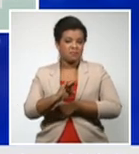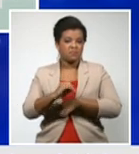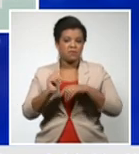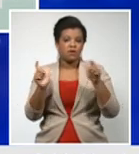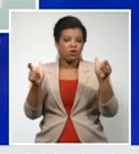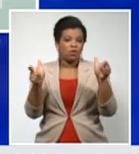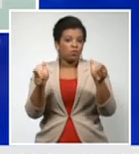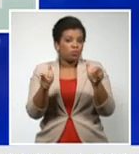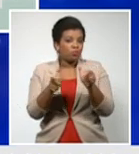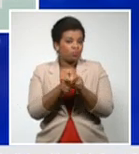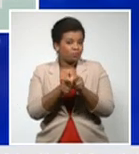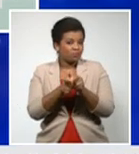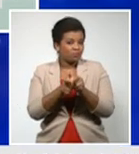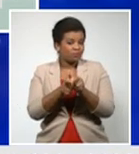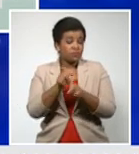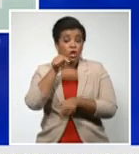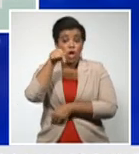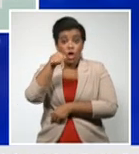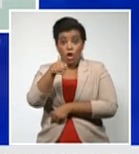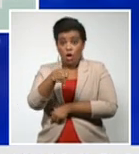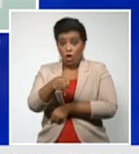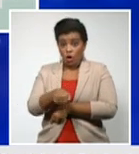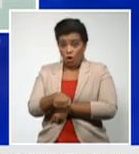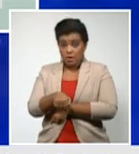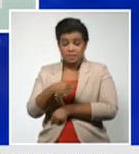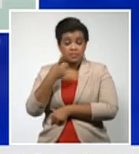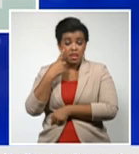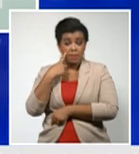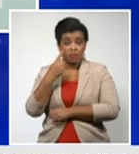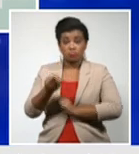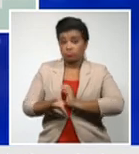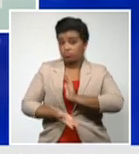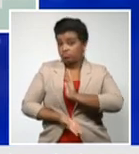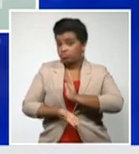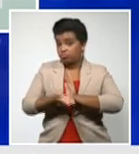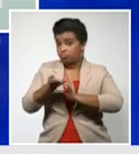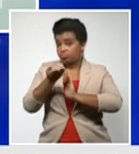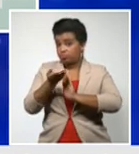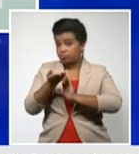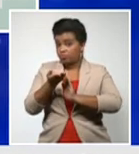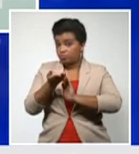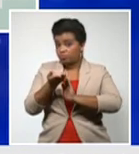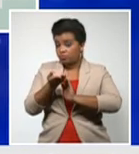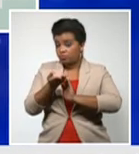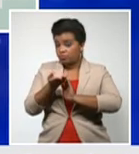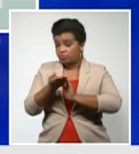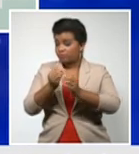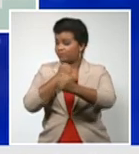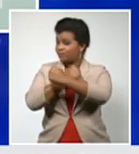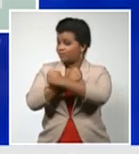Hoy, de todas formas, muy alta y de todas formas con mucho riesgo,